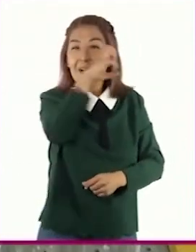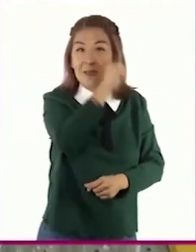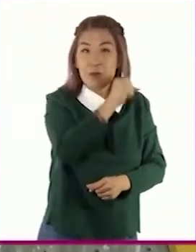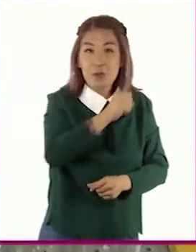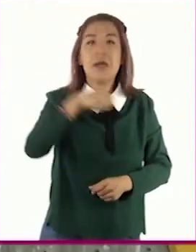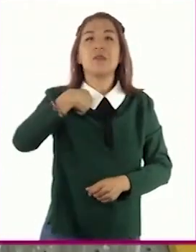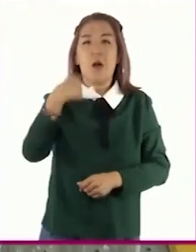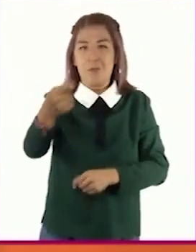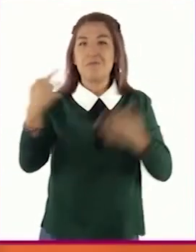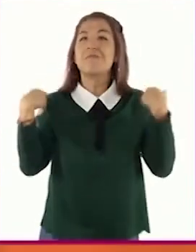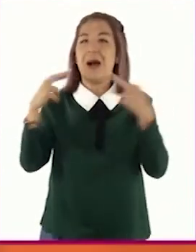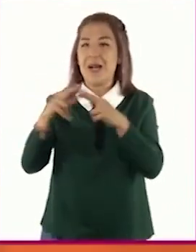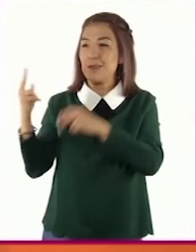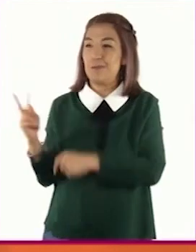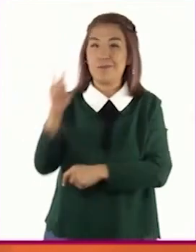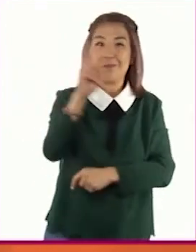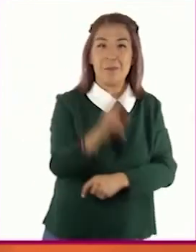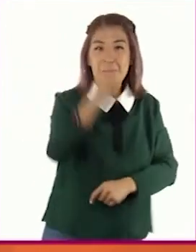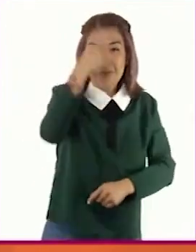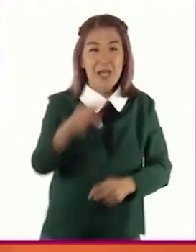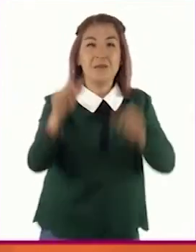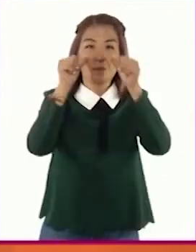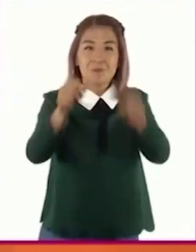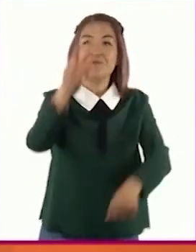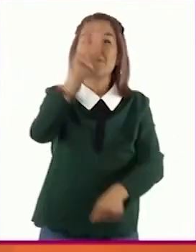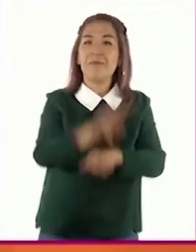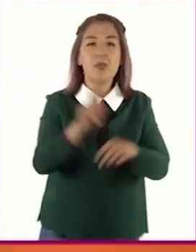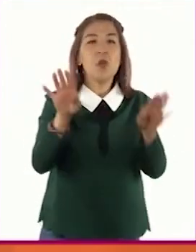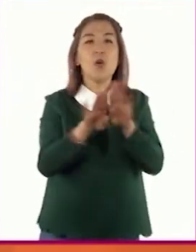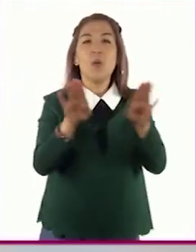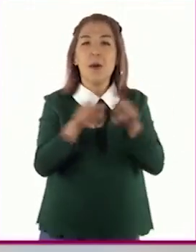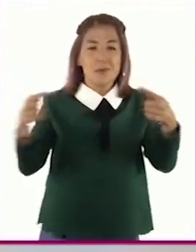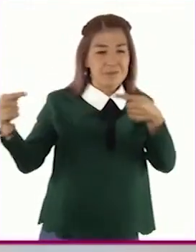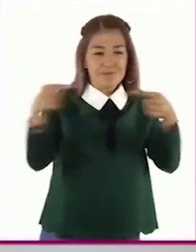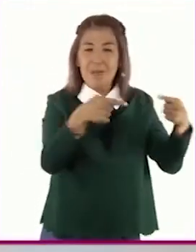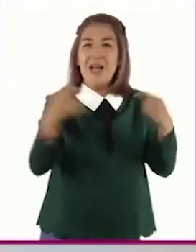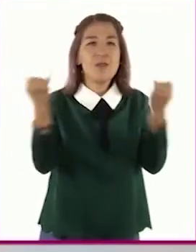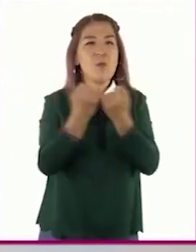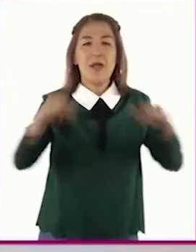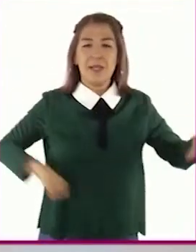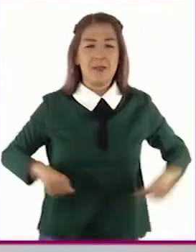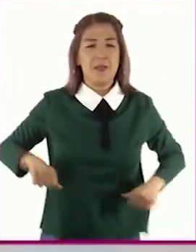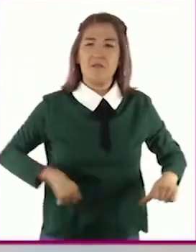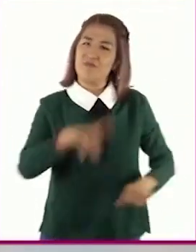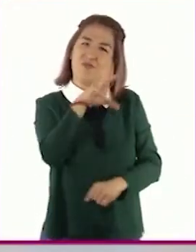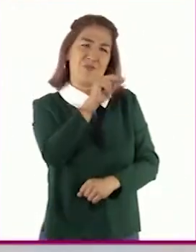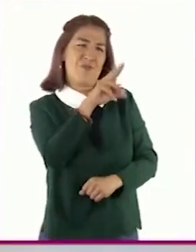dos agentes para que estén en igualdad de acción. ¡No, no, no, no!